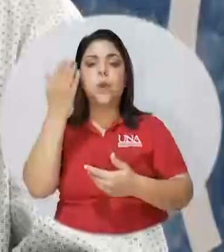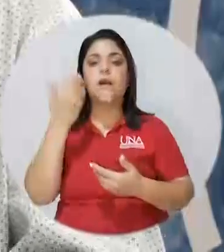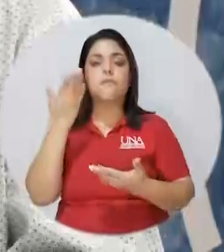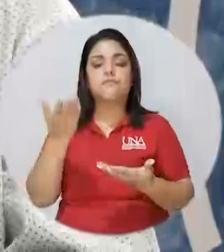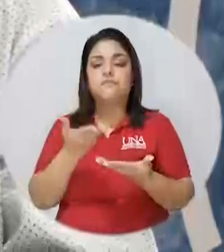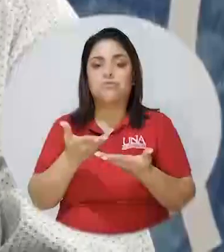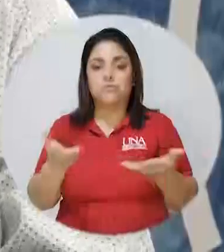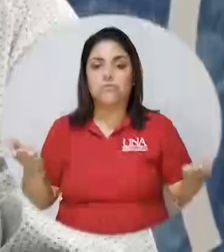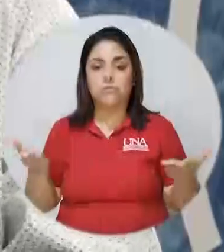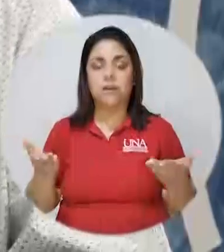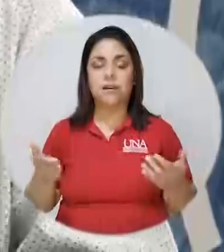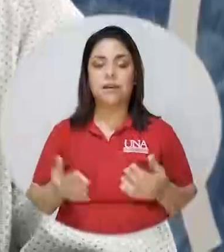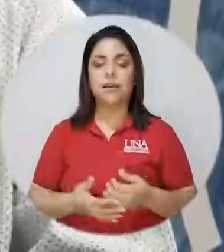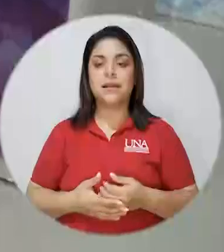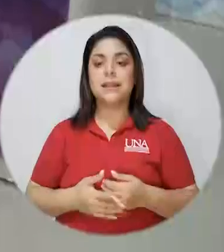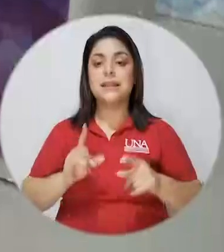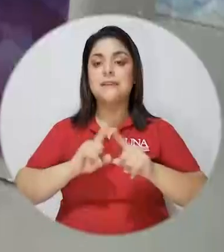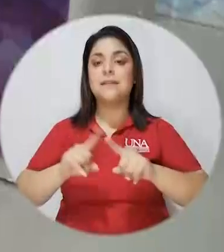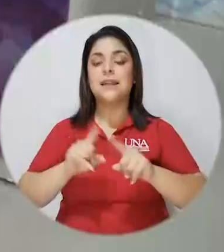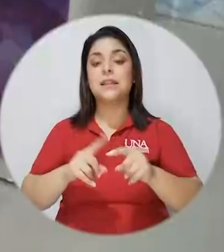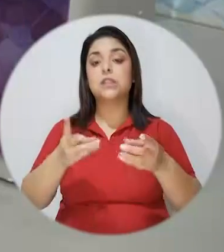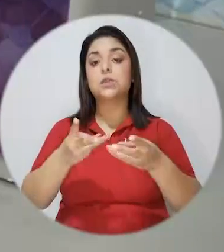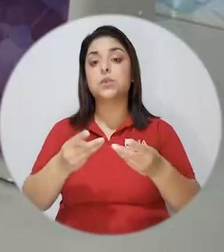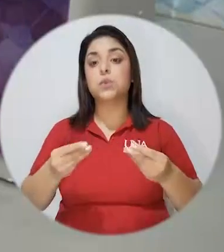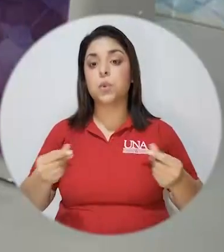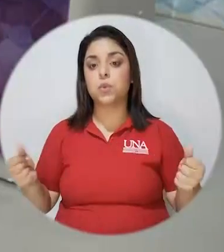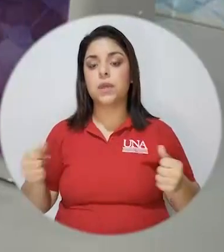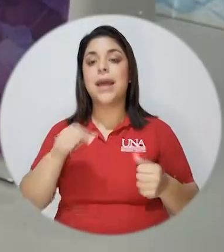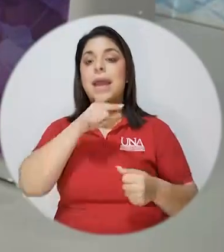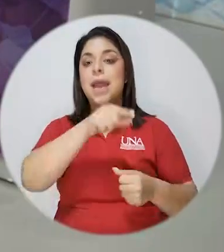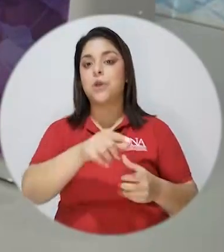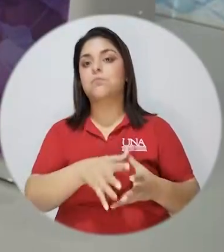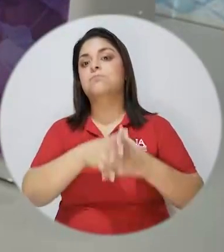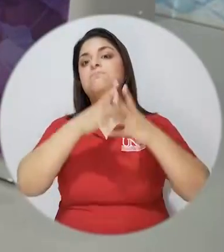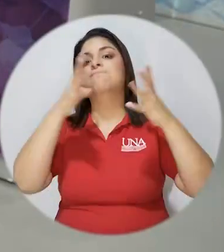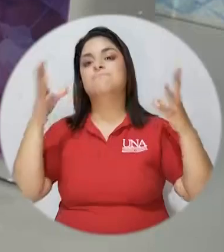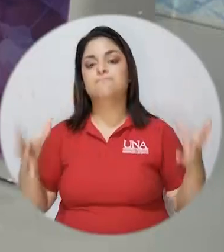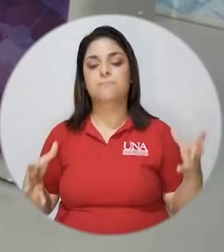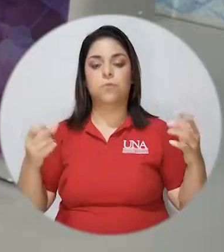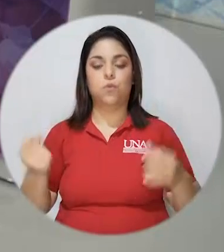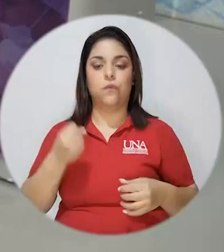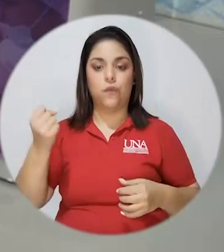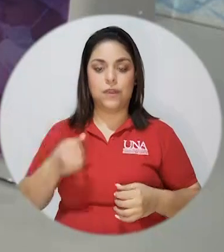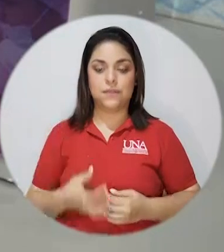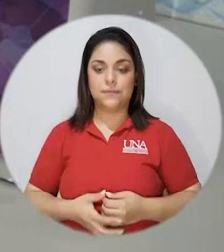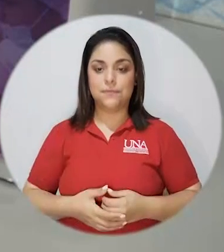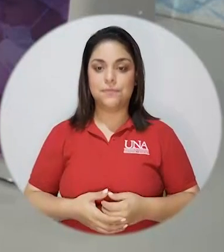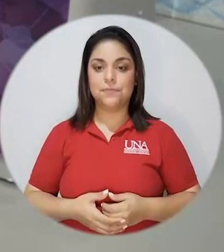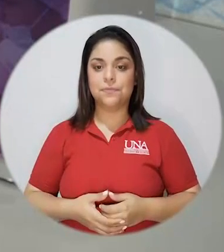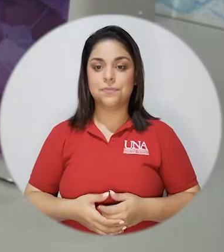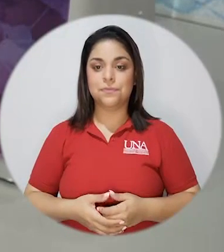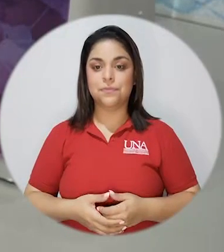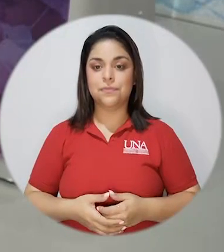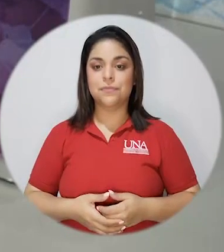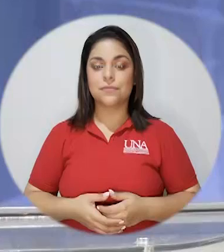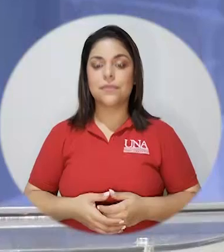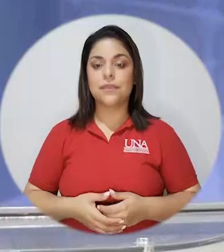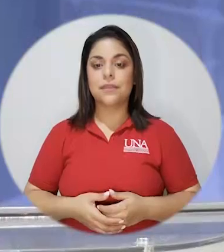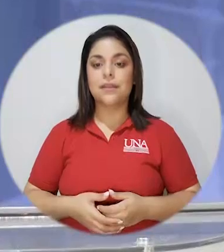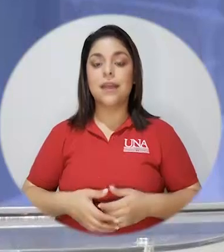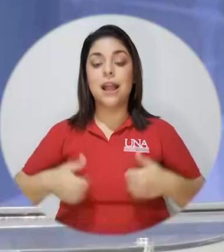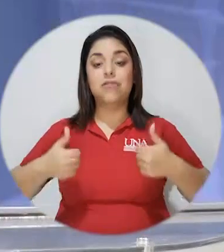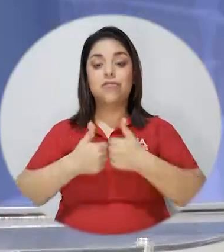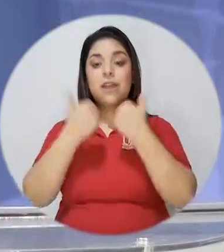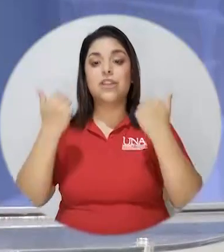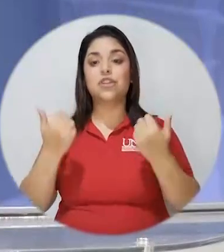de nuevas facilidades, de nuevas soluciones, también se ha incrementado dramáticamente. Y el reto de